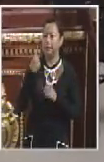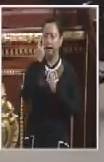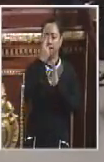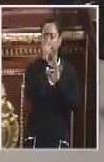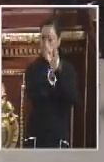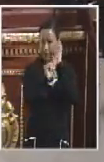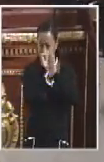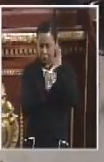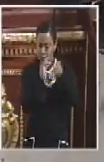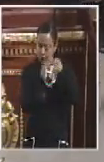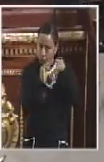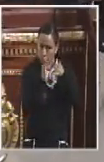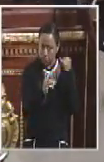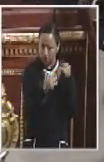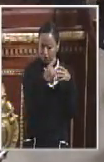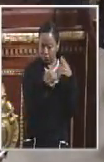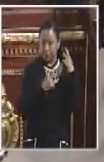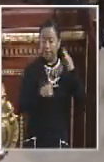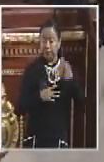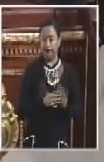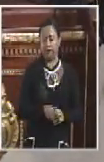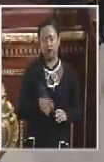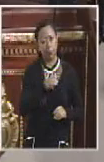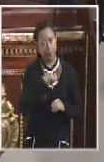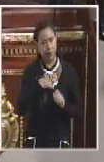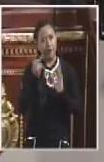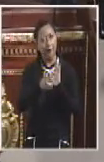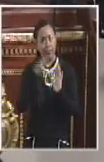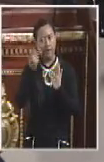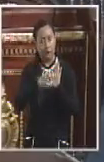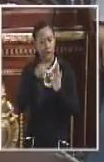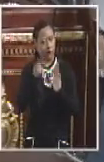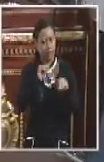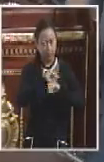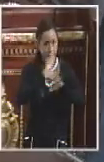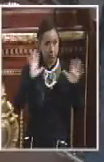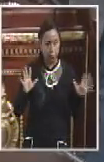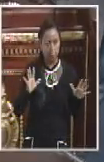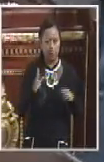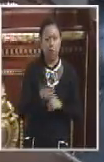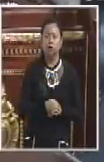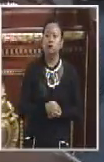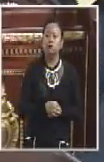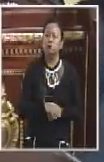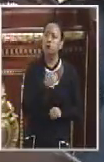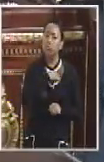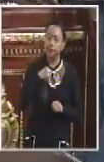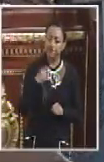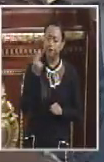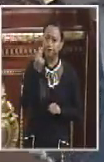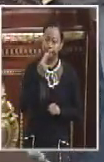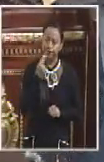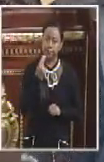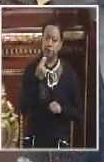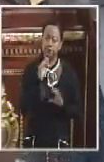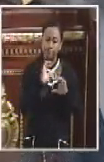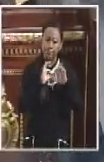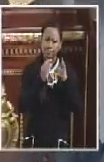los últimos meses hemos venido insistiendo de manera clara y puntual que tenemos que cuidar el procedimiento